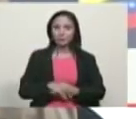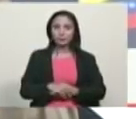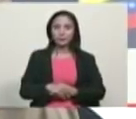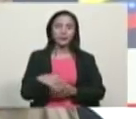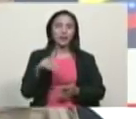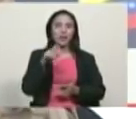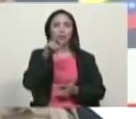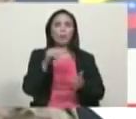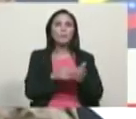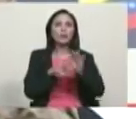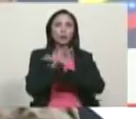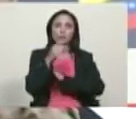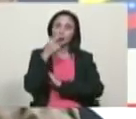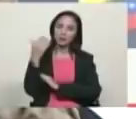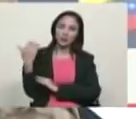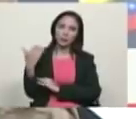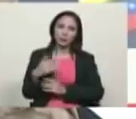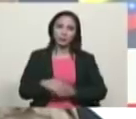año 2002.